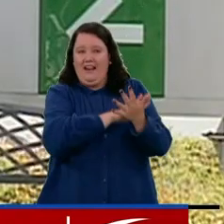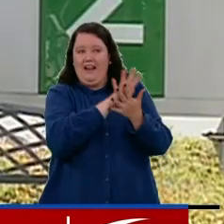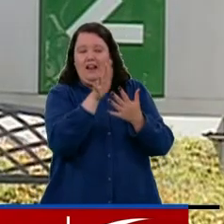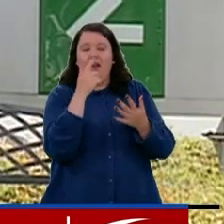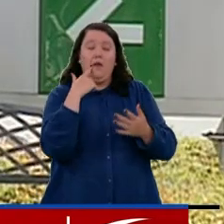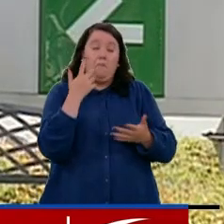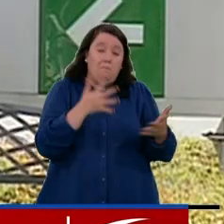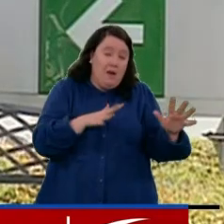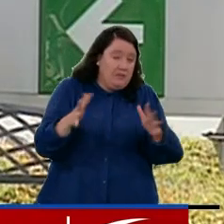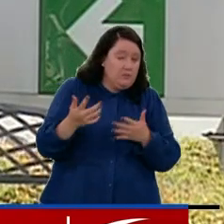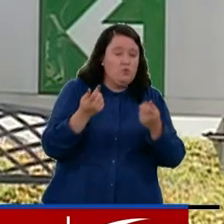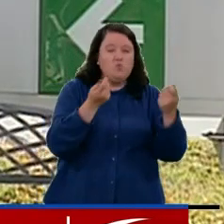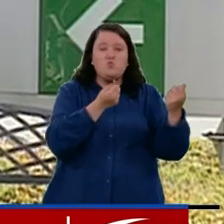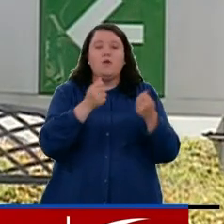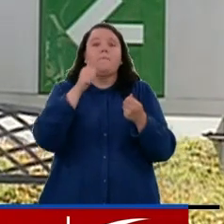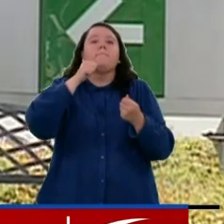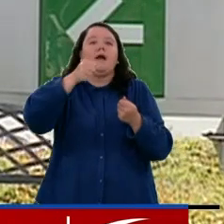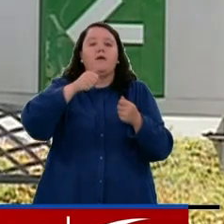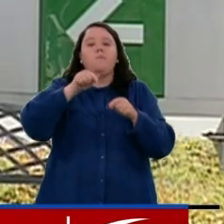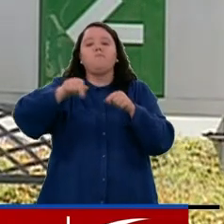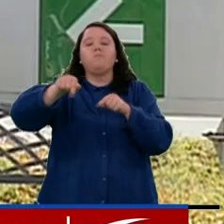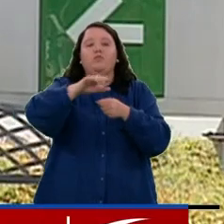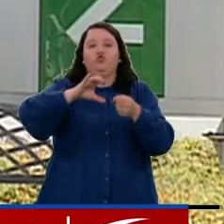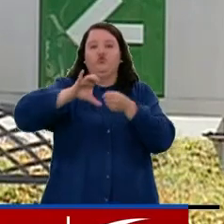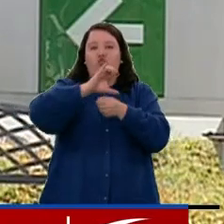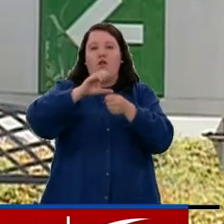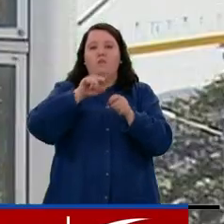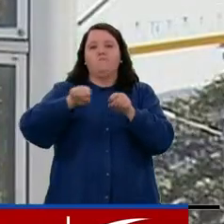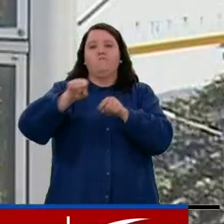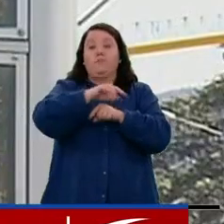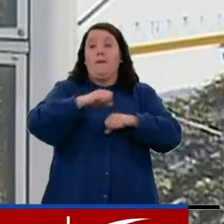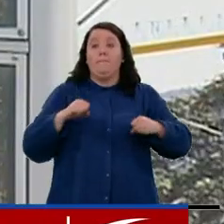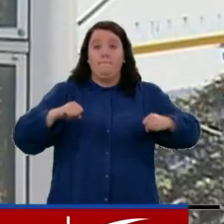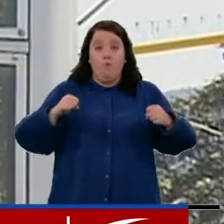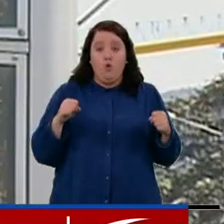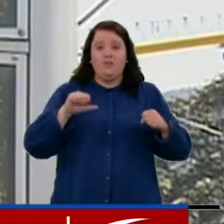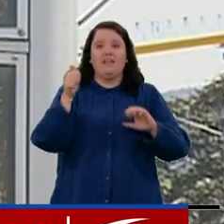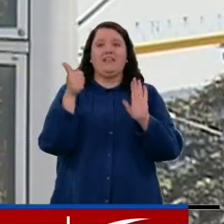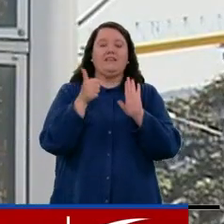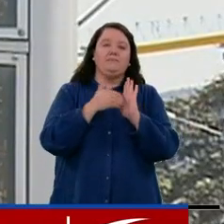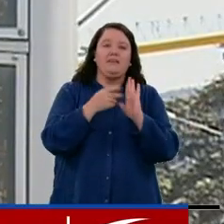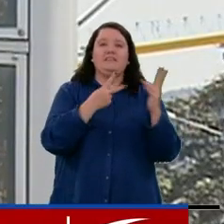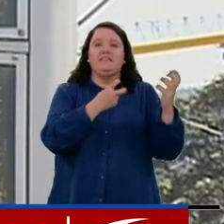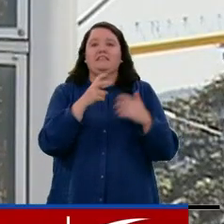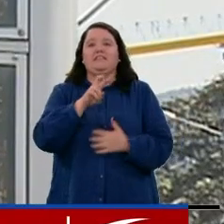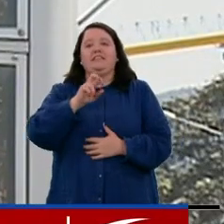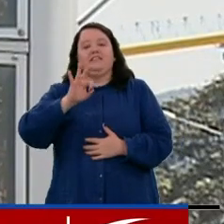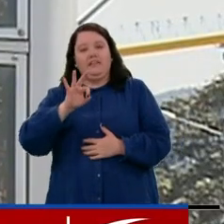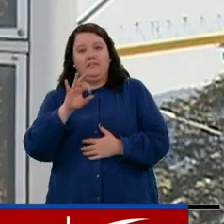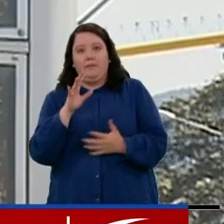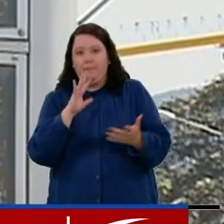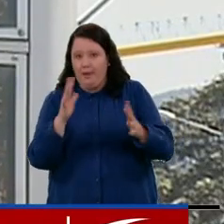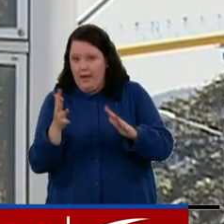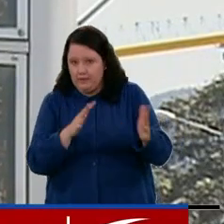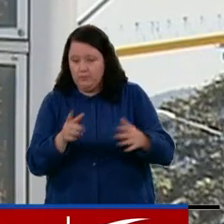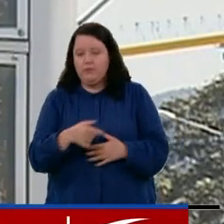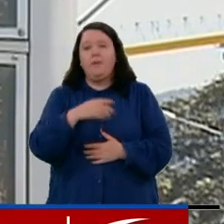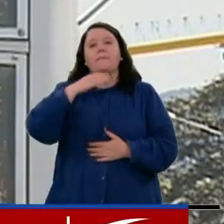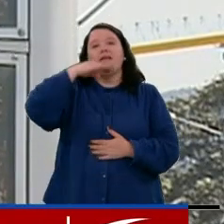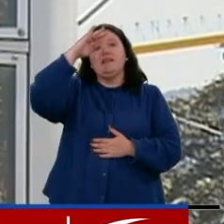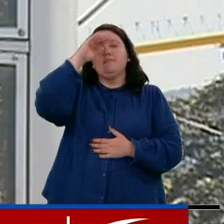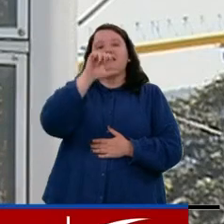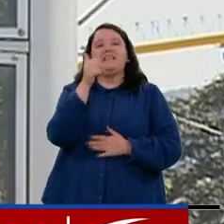precios promedio a partir de mañana en algunas ciudades del país. En Bogotá, 10.773 promedio. En